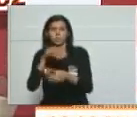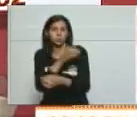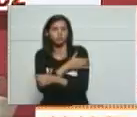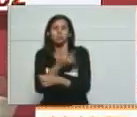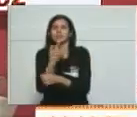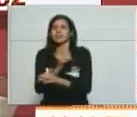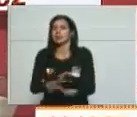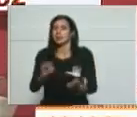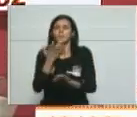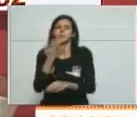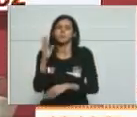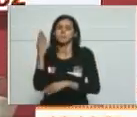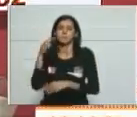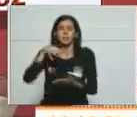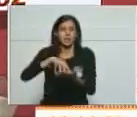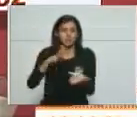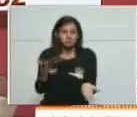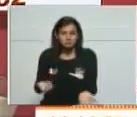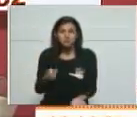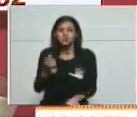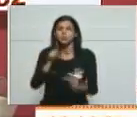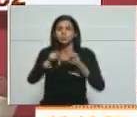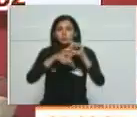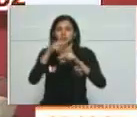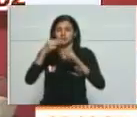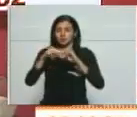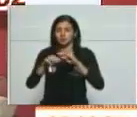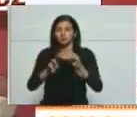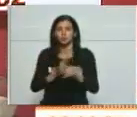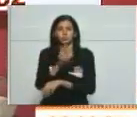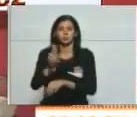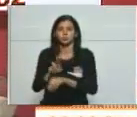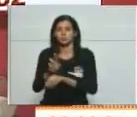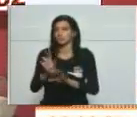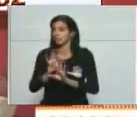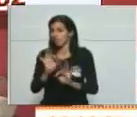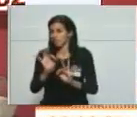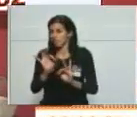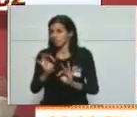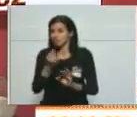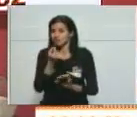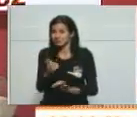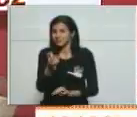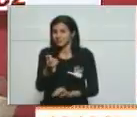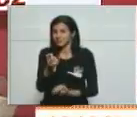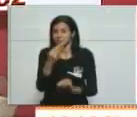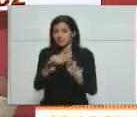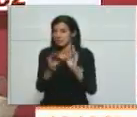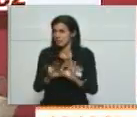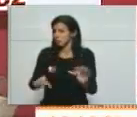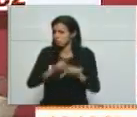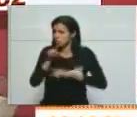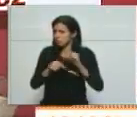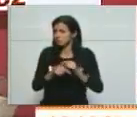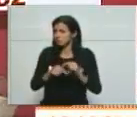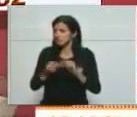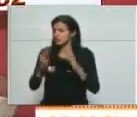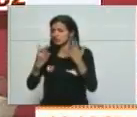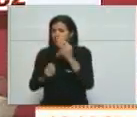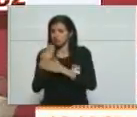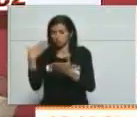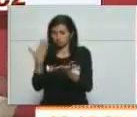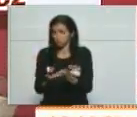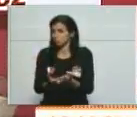Lara. Ni siquiera en su Twitter, el cual, por cierto, no lo utiliza desde el 17 de mayo. Es lo que dice esta persona aquí.